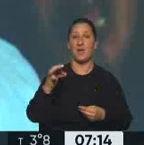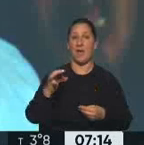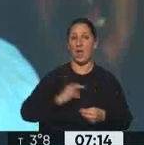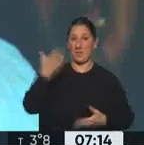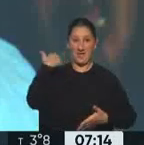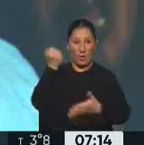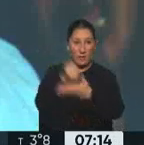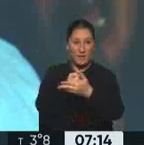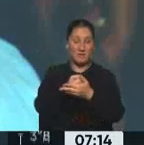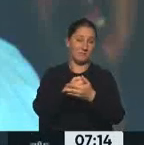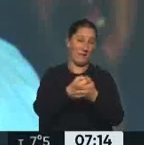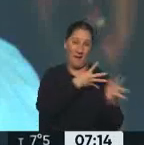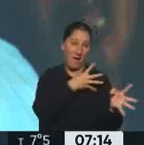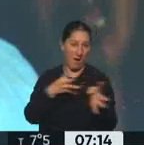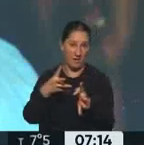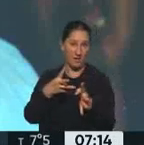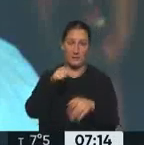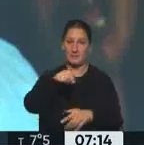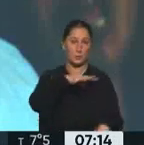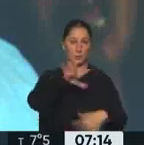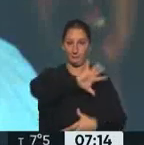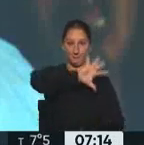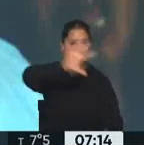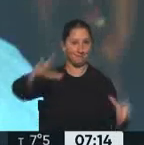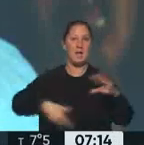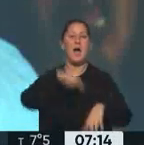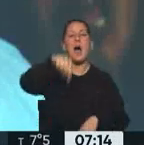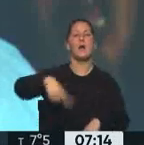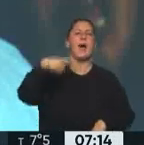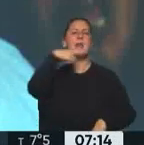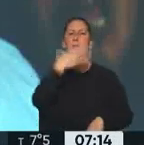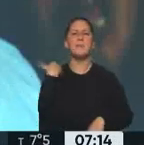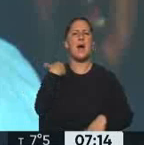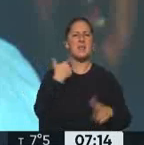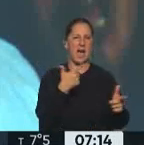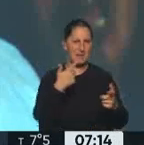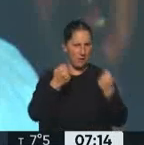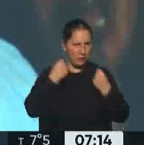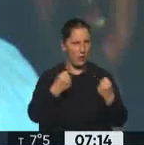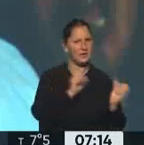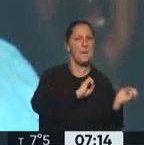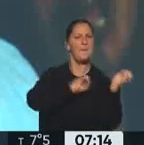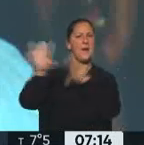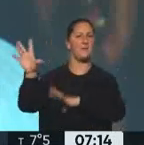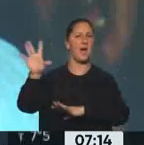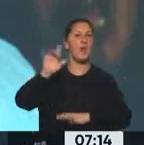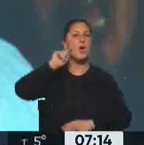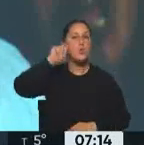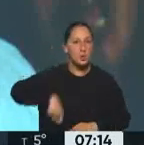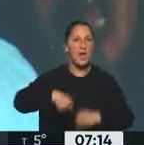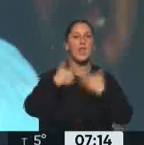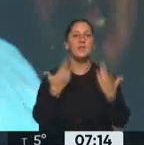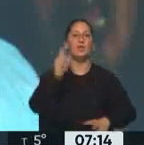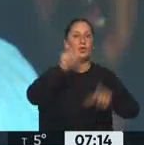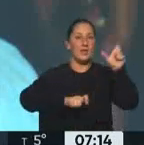la guerra y la verdad que todo se complicó. Ahora Alemania decidió hace poquito enviar armas pesadas a Ucrania y fue abuchado por esto en